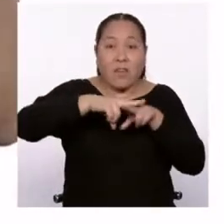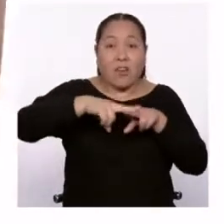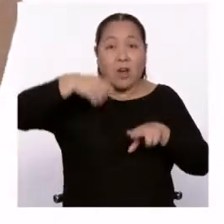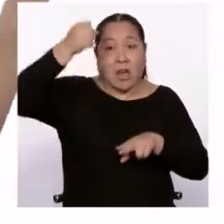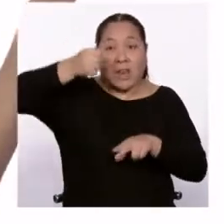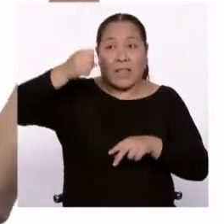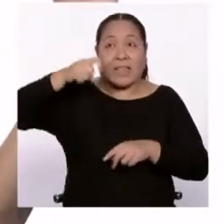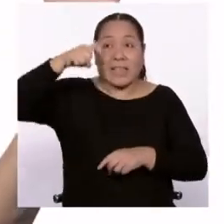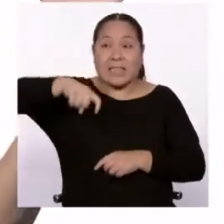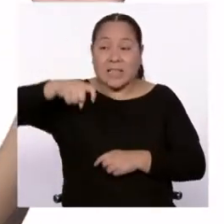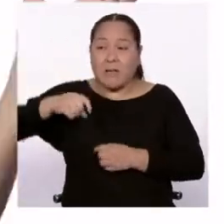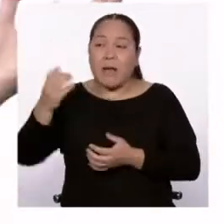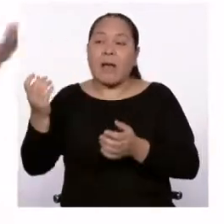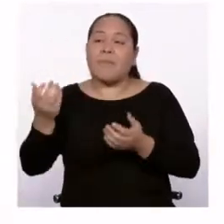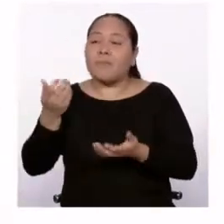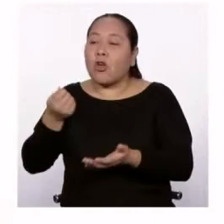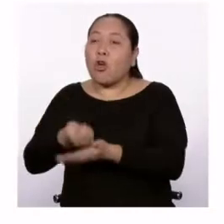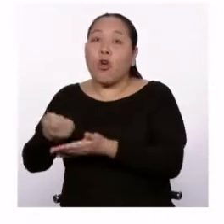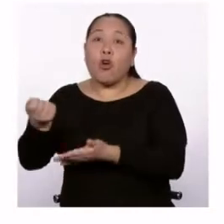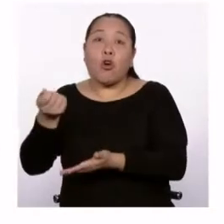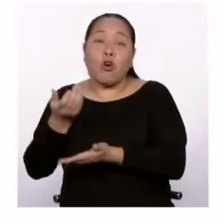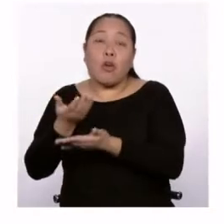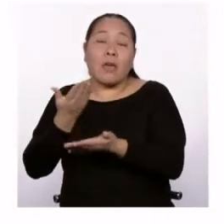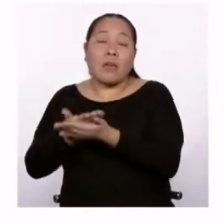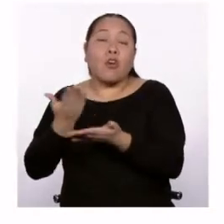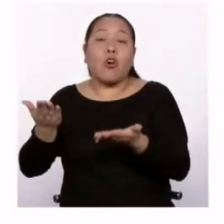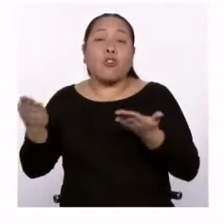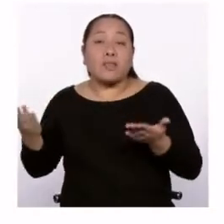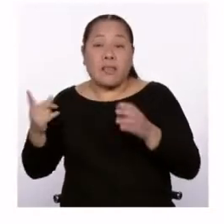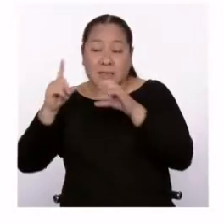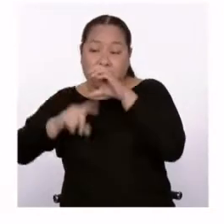primaria transportar productos de minería a lo largo del país,